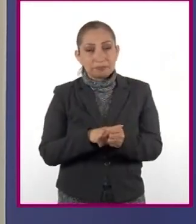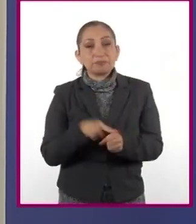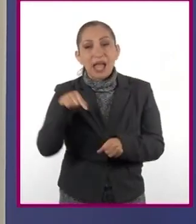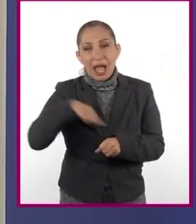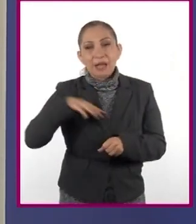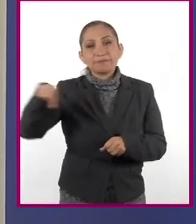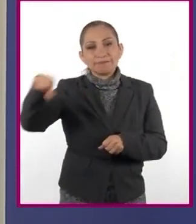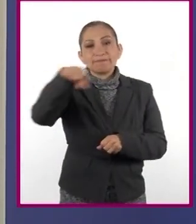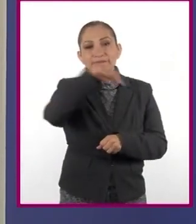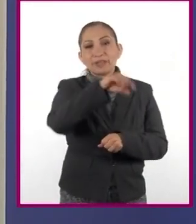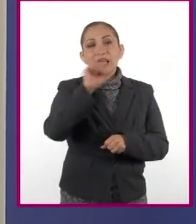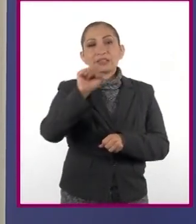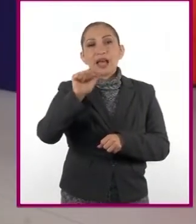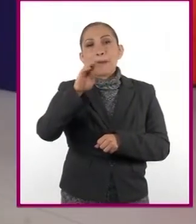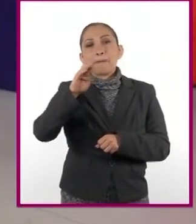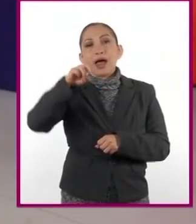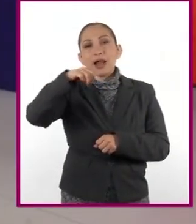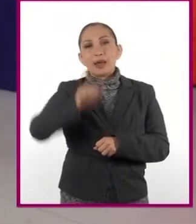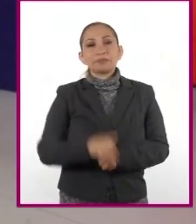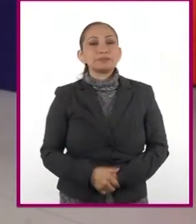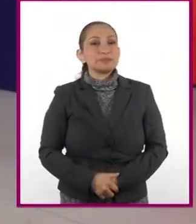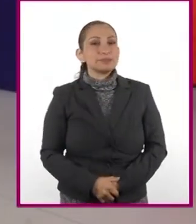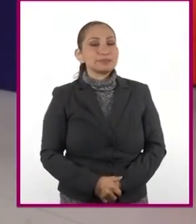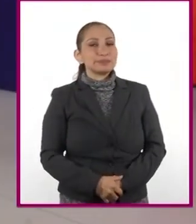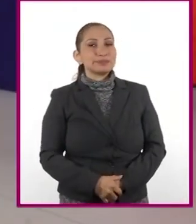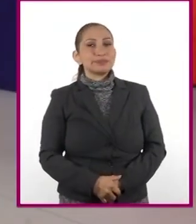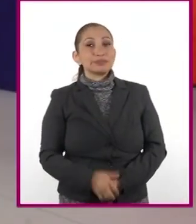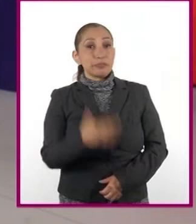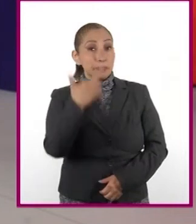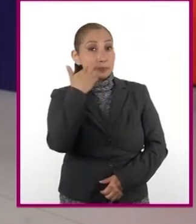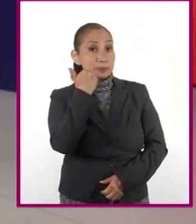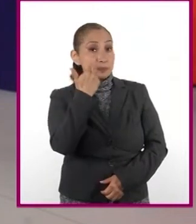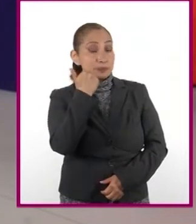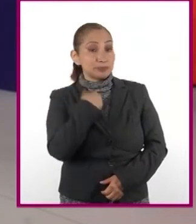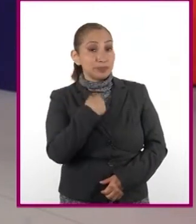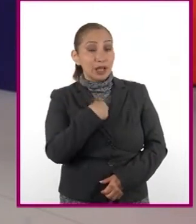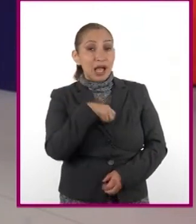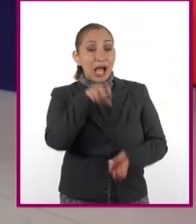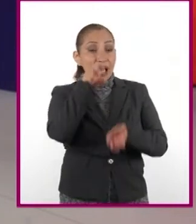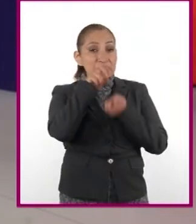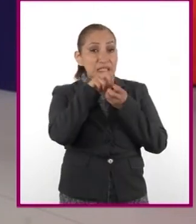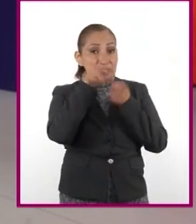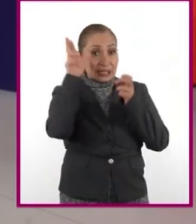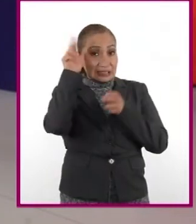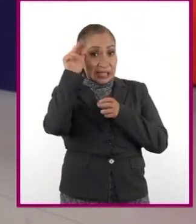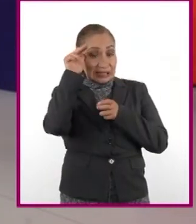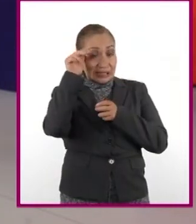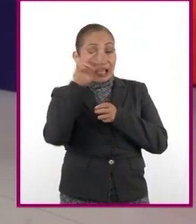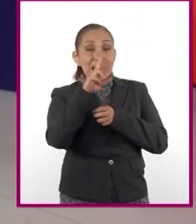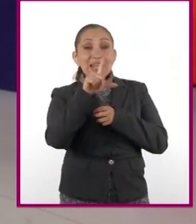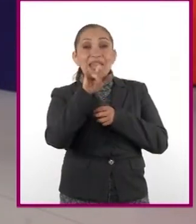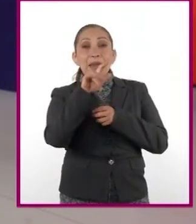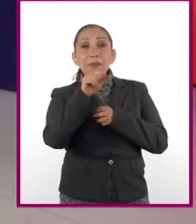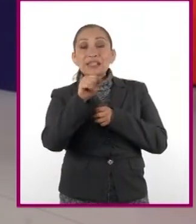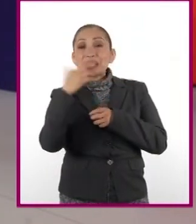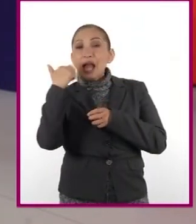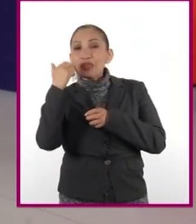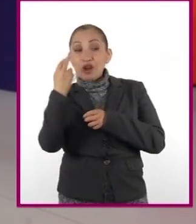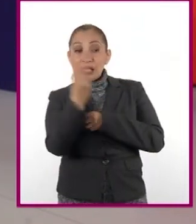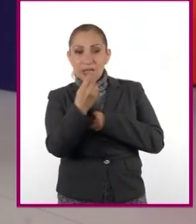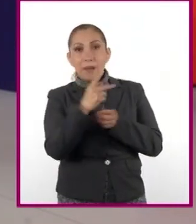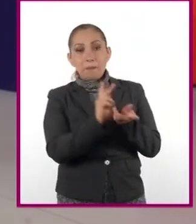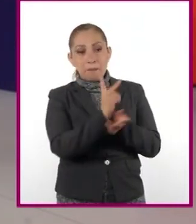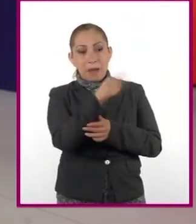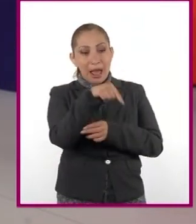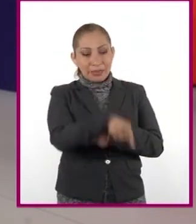presentes en la sabana. Los roedores como las liebres y los ratones dependen de la hierba y